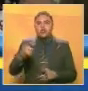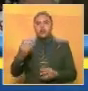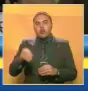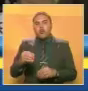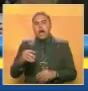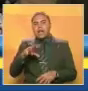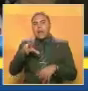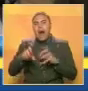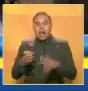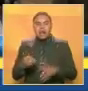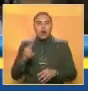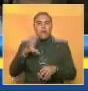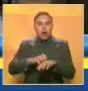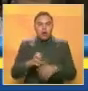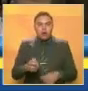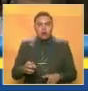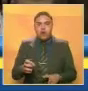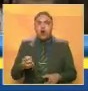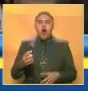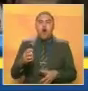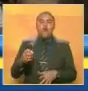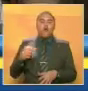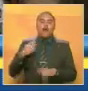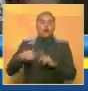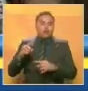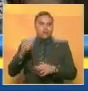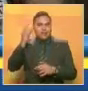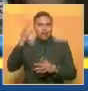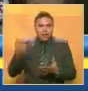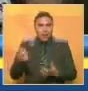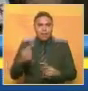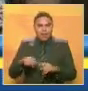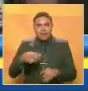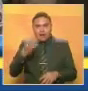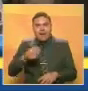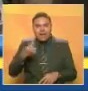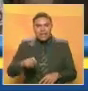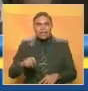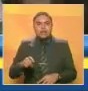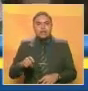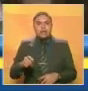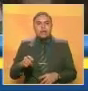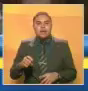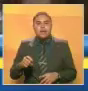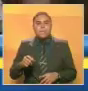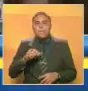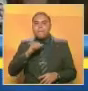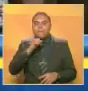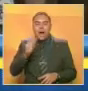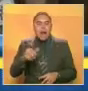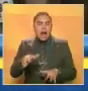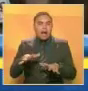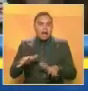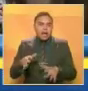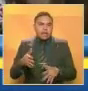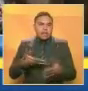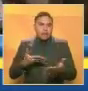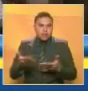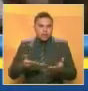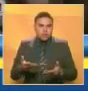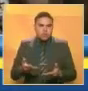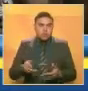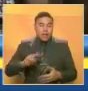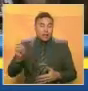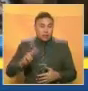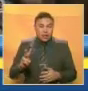cable, o que fuego pasó cualquier otra cosa. Pero sencillamente aquí lo que tenemos es mala calidad de servicios. En Venezuela,